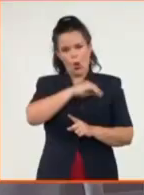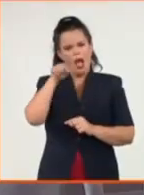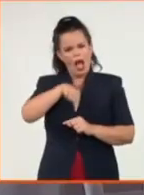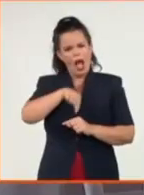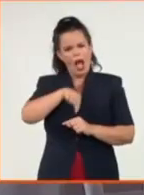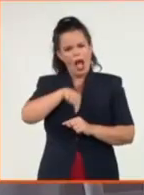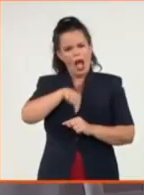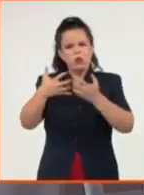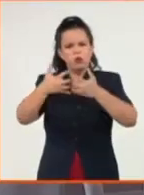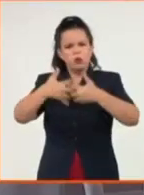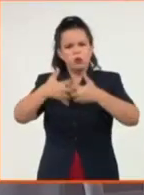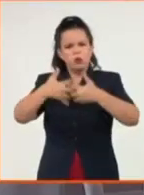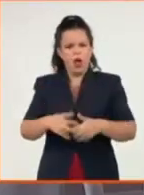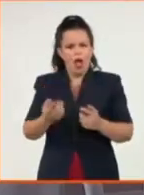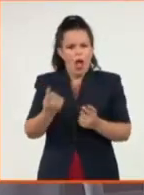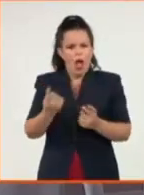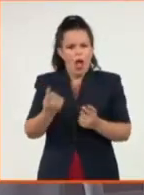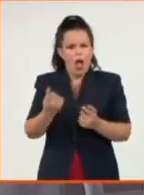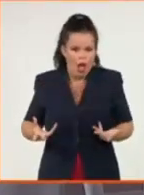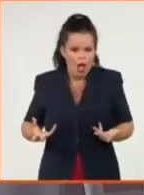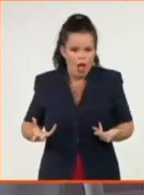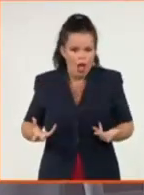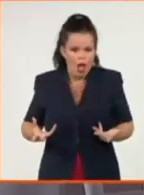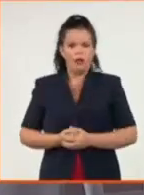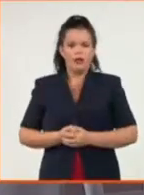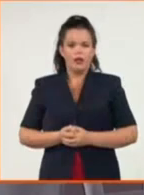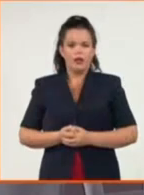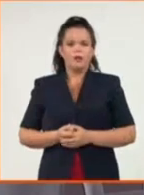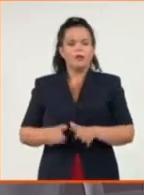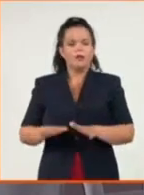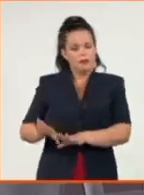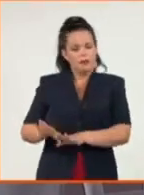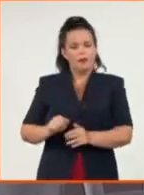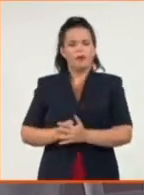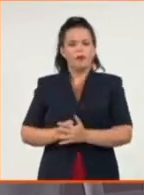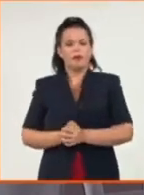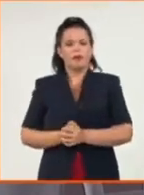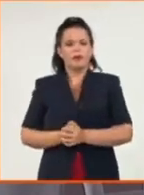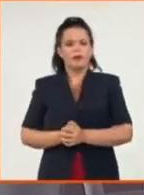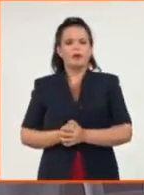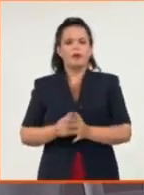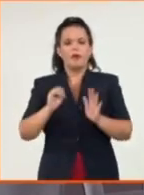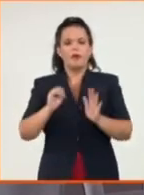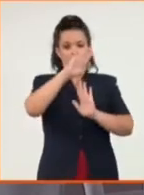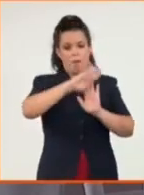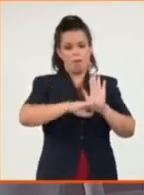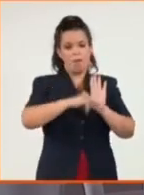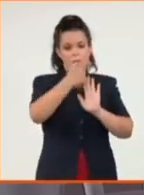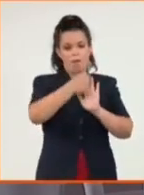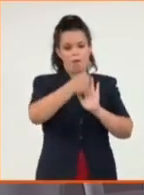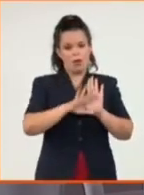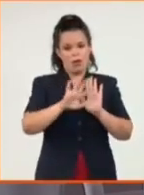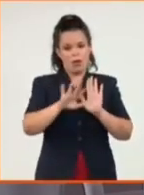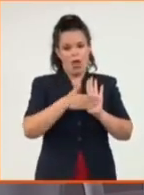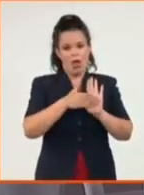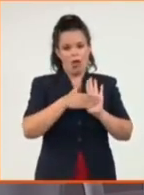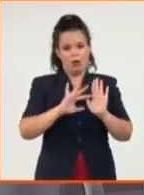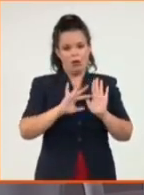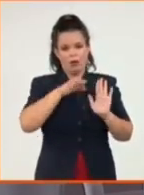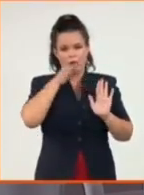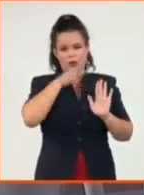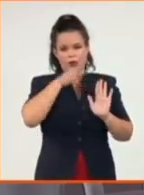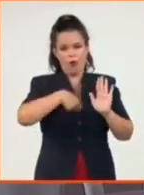como dice randy es decir hay otras medidas que ya están implementadas pueda decir una a una para que nuestro pueblo las conozca a veces que no